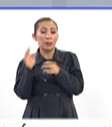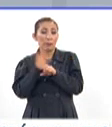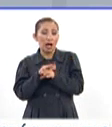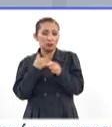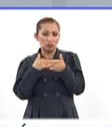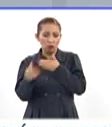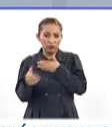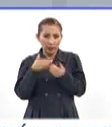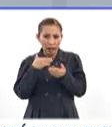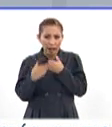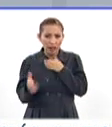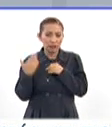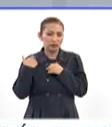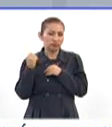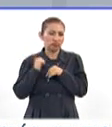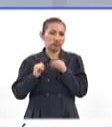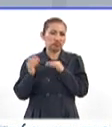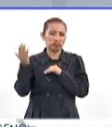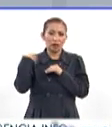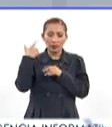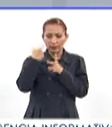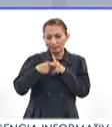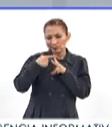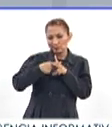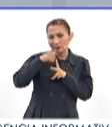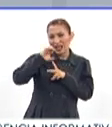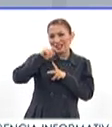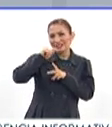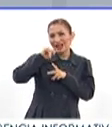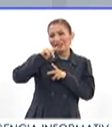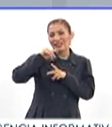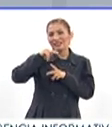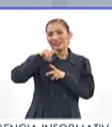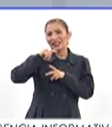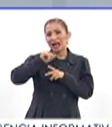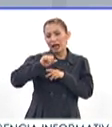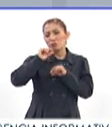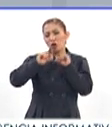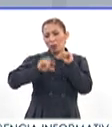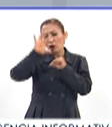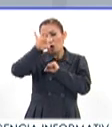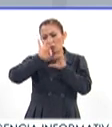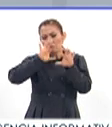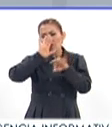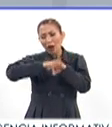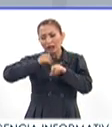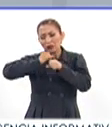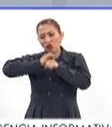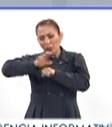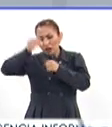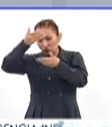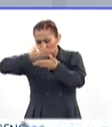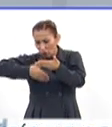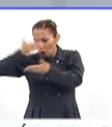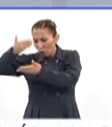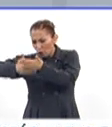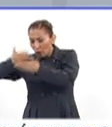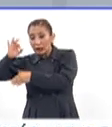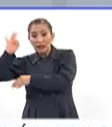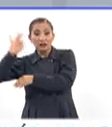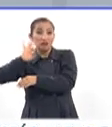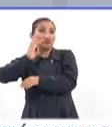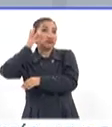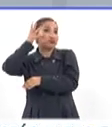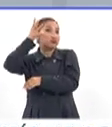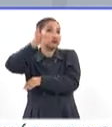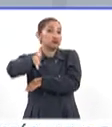más modernas y tradicionales de estadística, y vamos a ir sacando cada vez más información. Eventualmente quizás